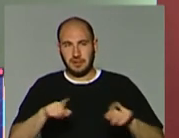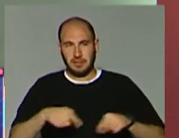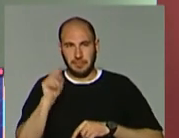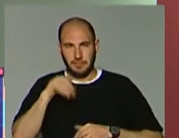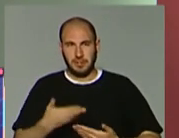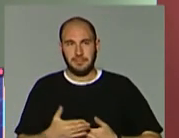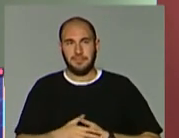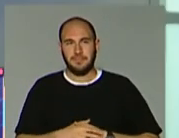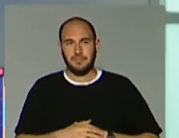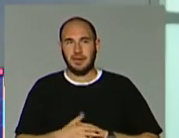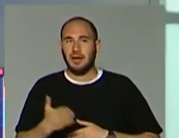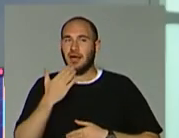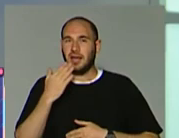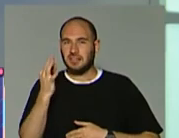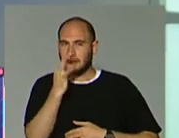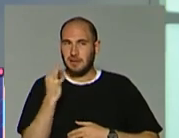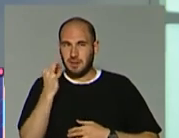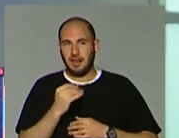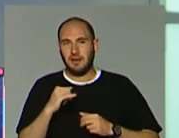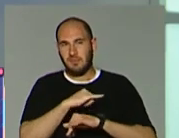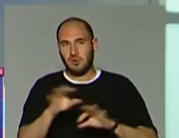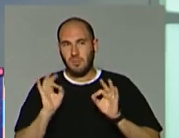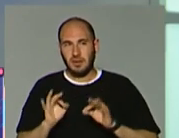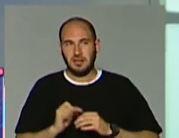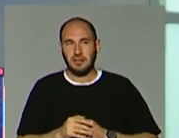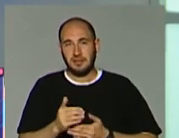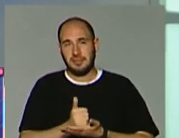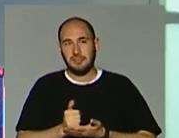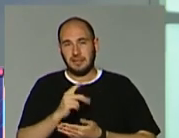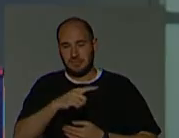www.universidad.com.ar. Bueno, muchísimas gracias, Camila, por toda la información, y te estaremos esperando la semana que viene.